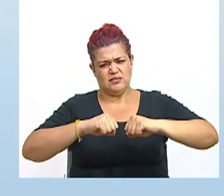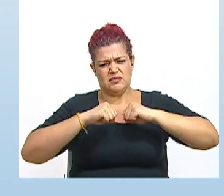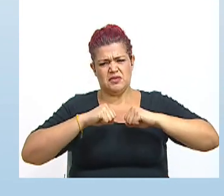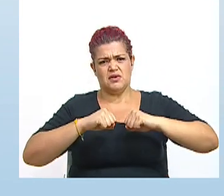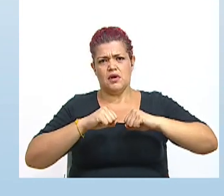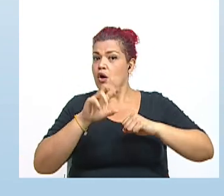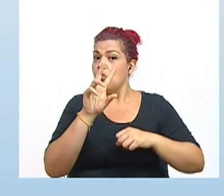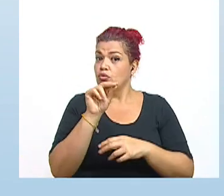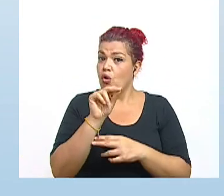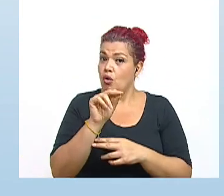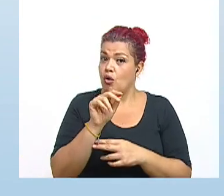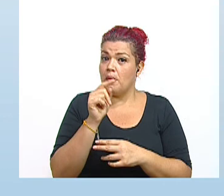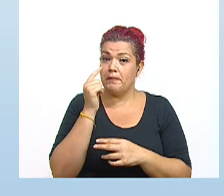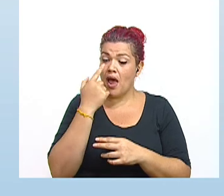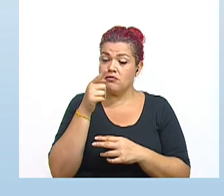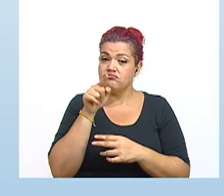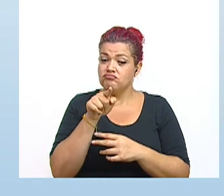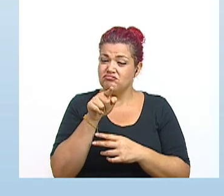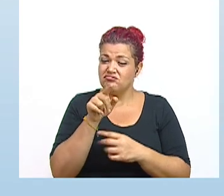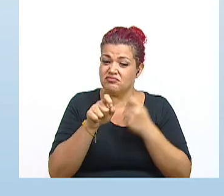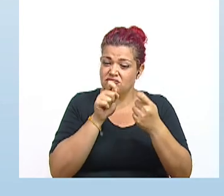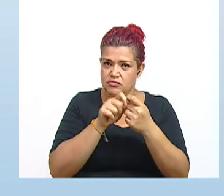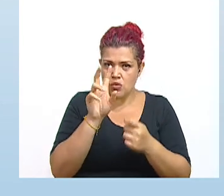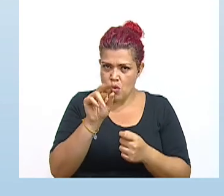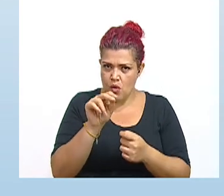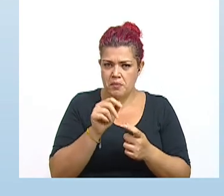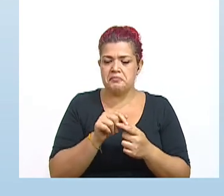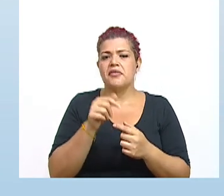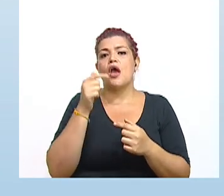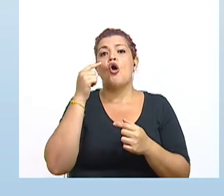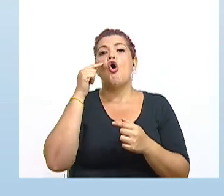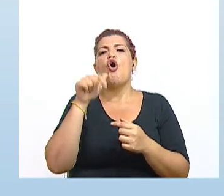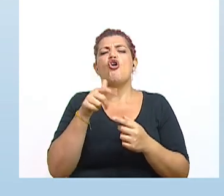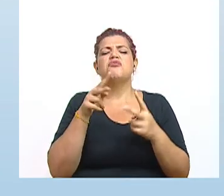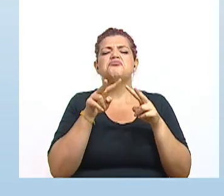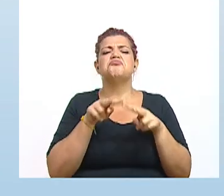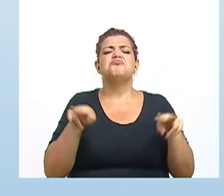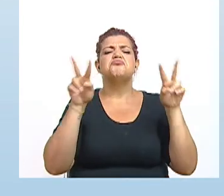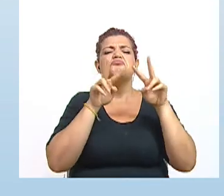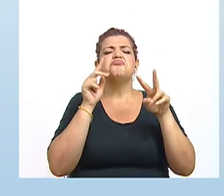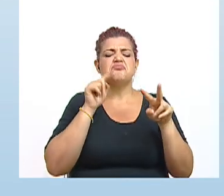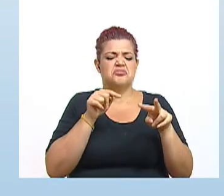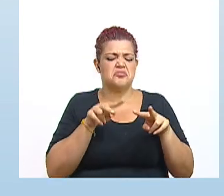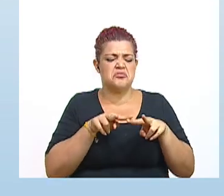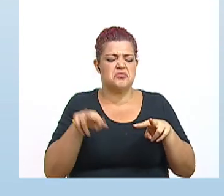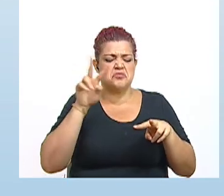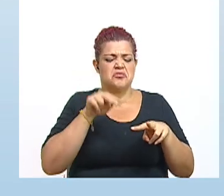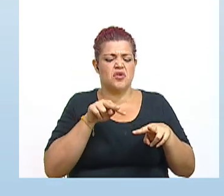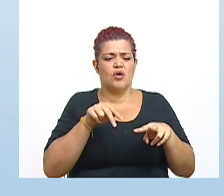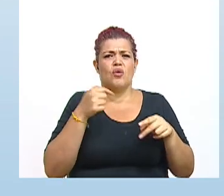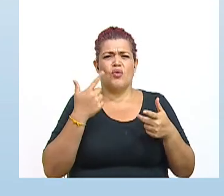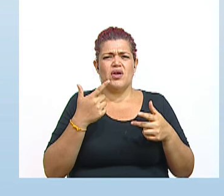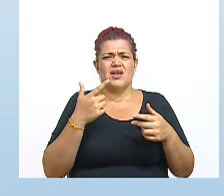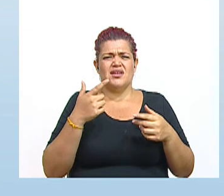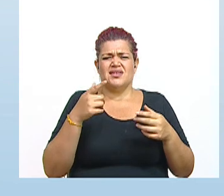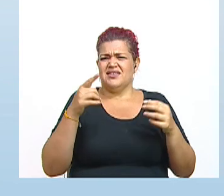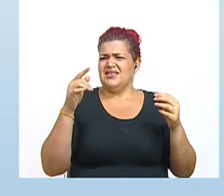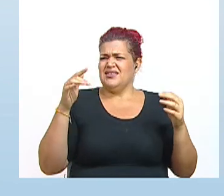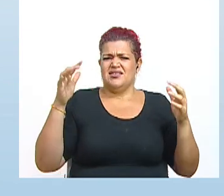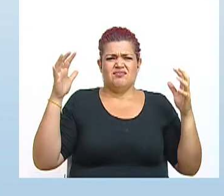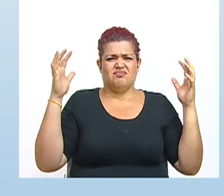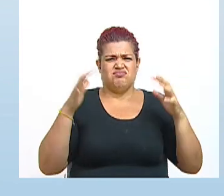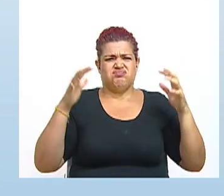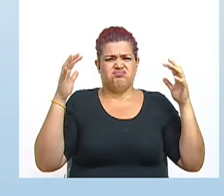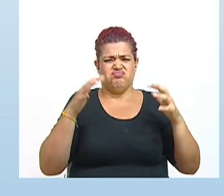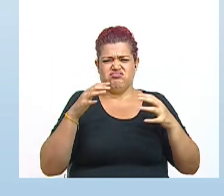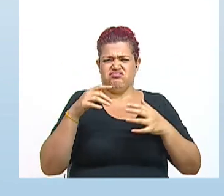no, no se trata de eso exactamente. Vamos a valorar el día de hoy los fenómenos meteorológicos extremos. Vamos a reconocer